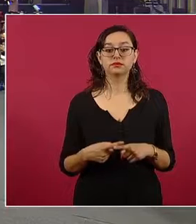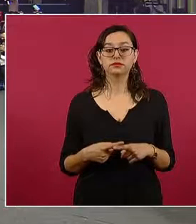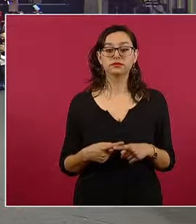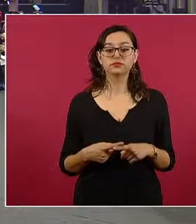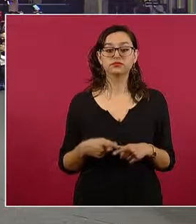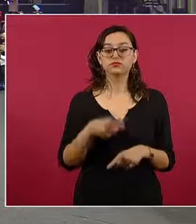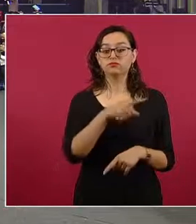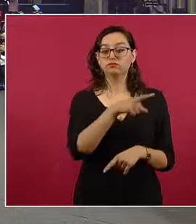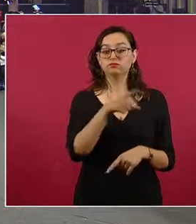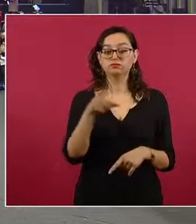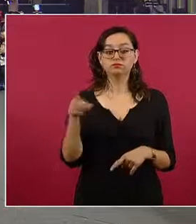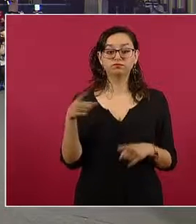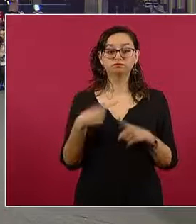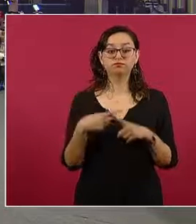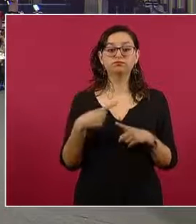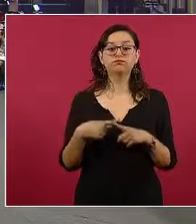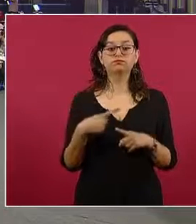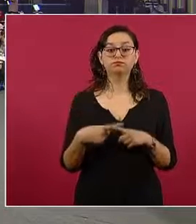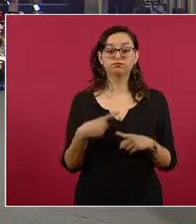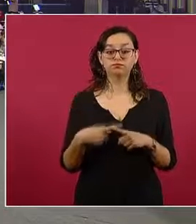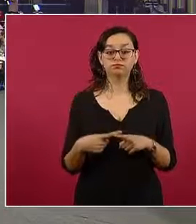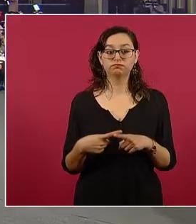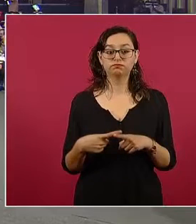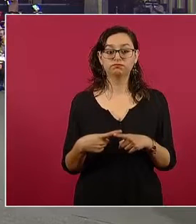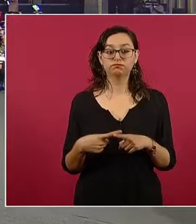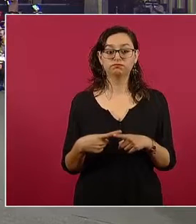¿A quién le corresponde?